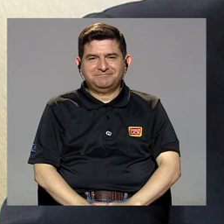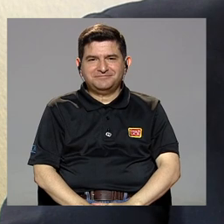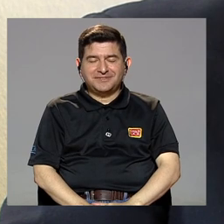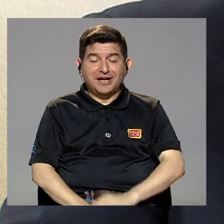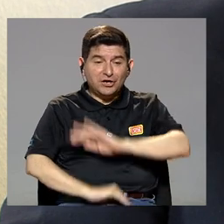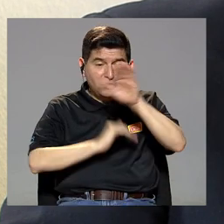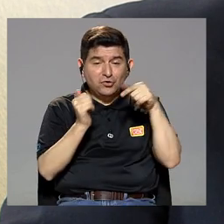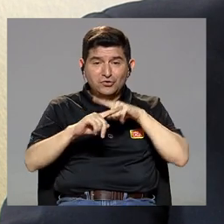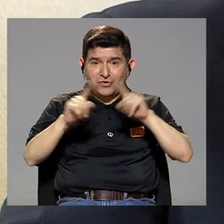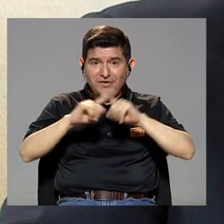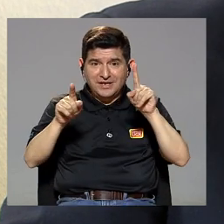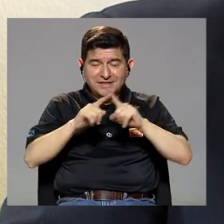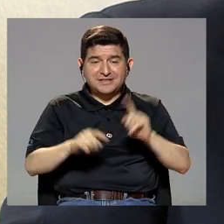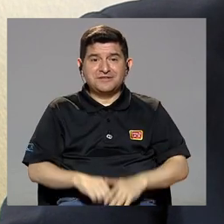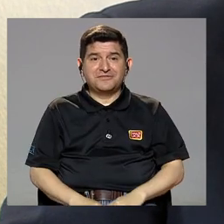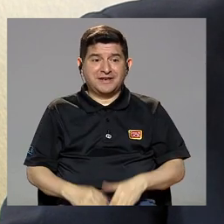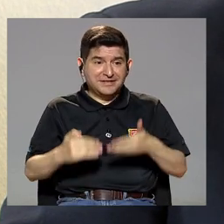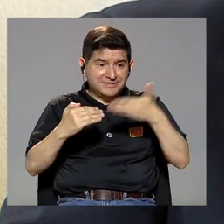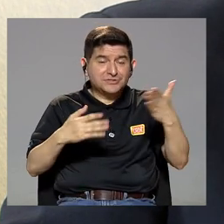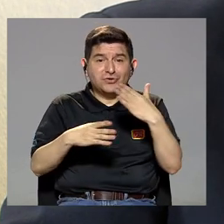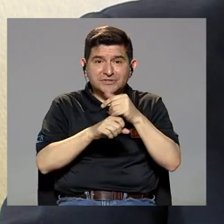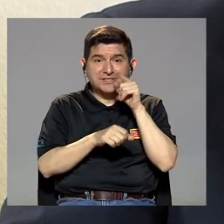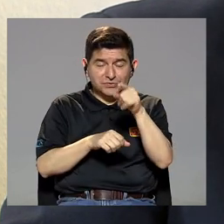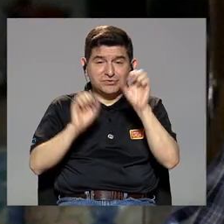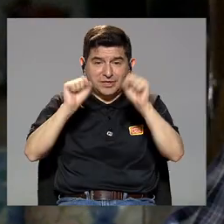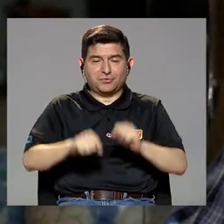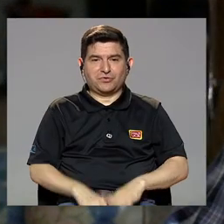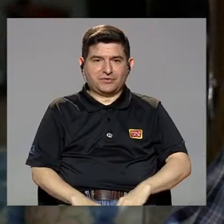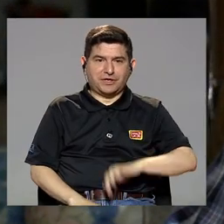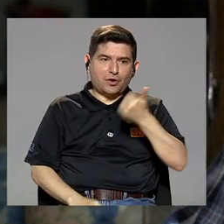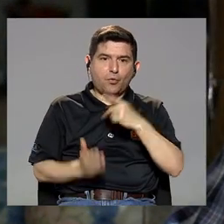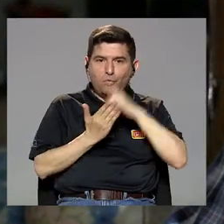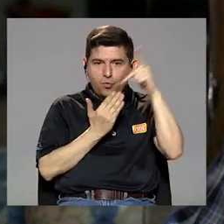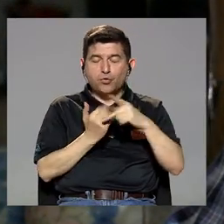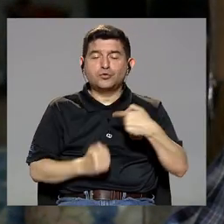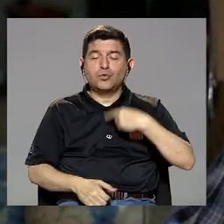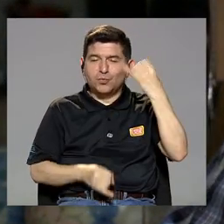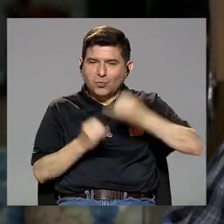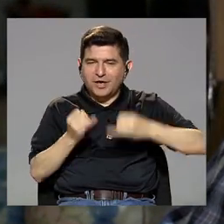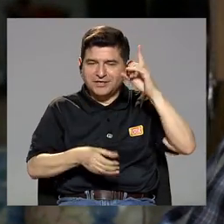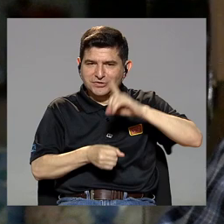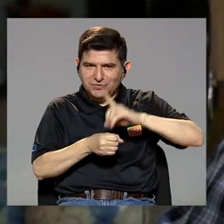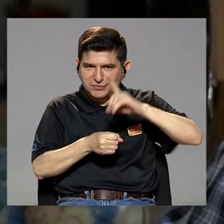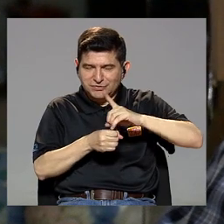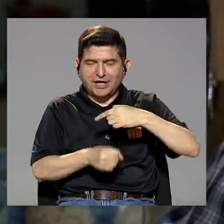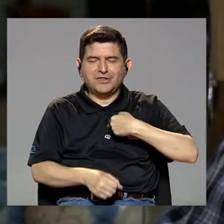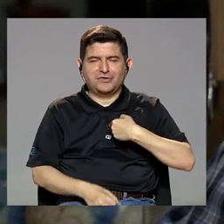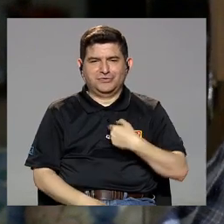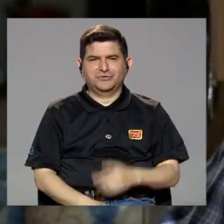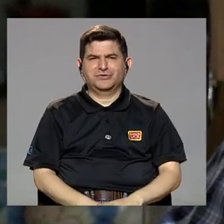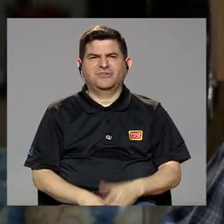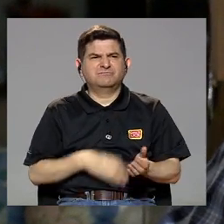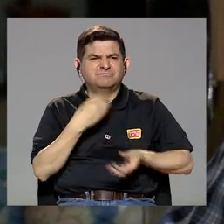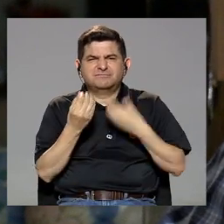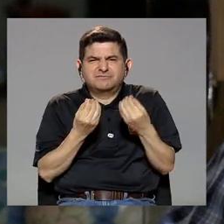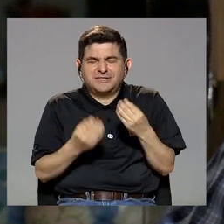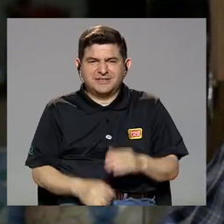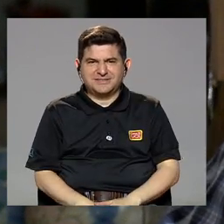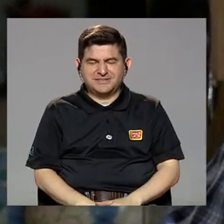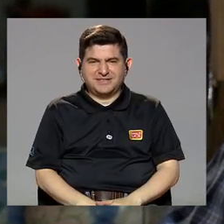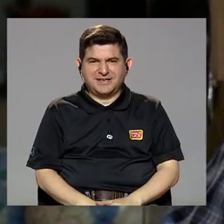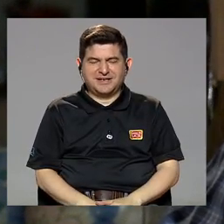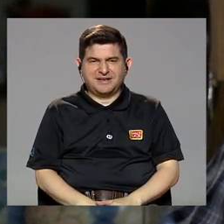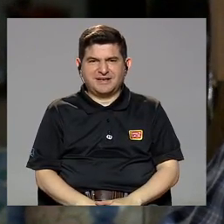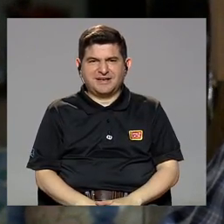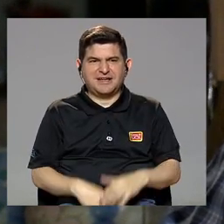sí sí sí tal vez es un hecho cuando yo terminé la diputación yo me dedicaba la había cerrara el bufete